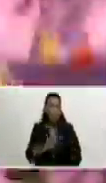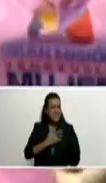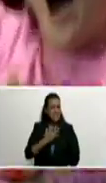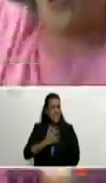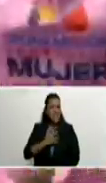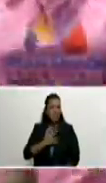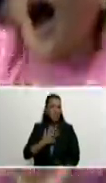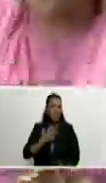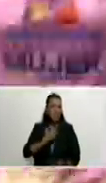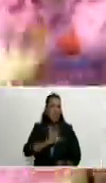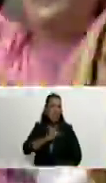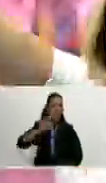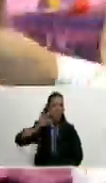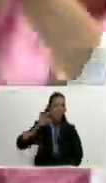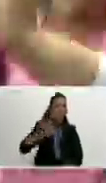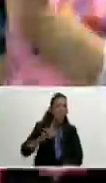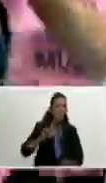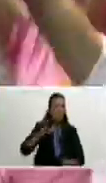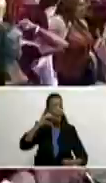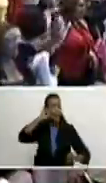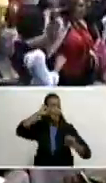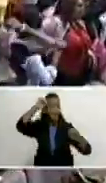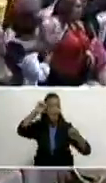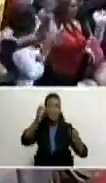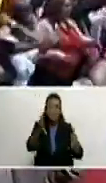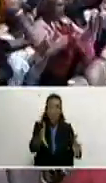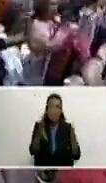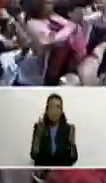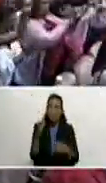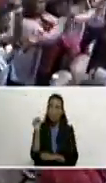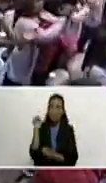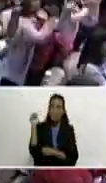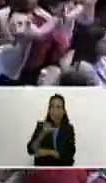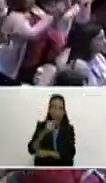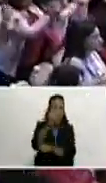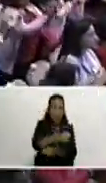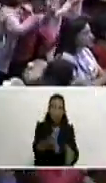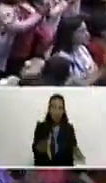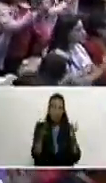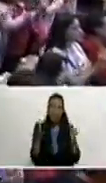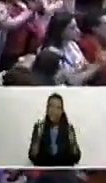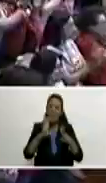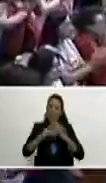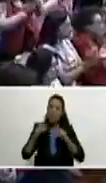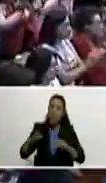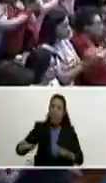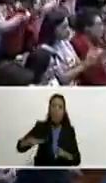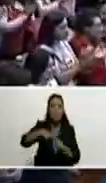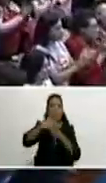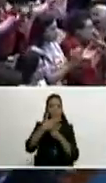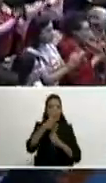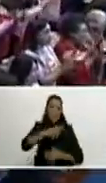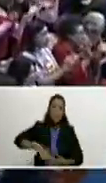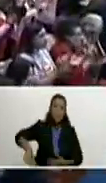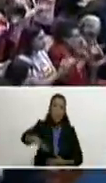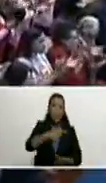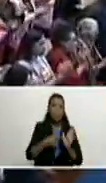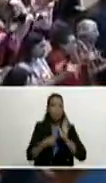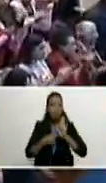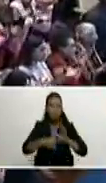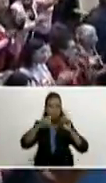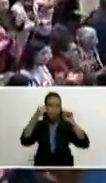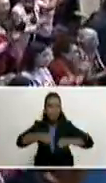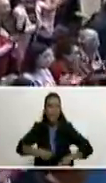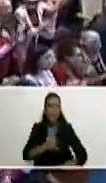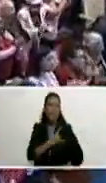amor de ustedes va hasta la victoria, siempre hasta la victoria, en todas las circunstancias y escenarios.